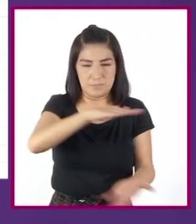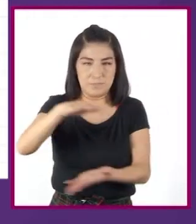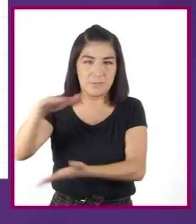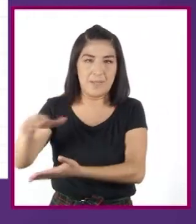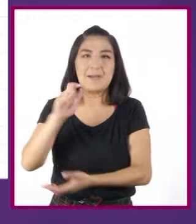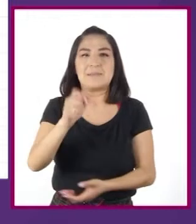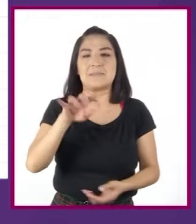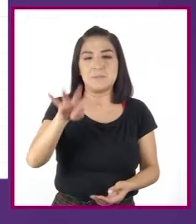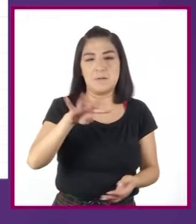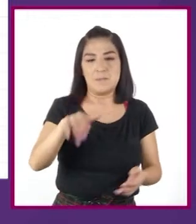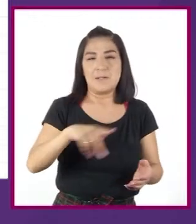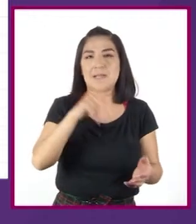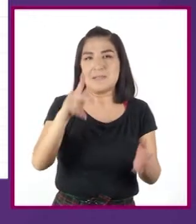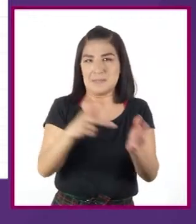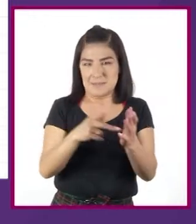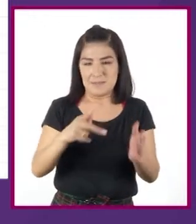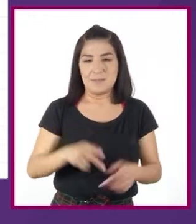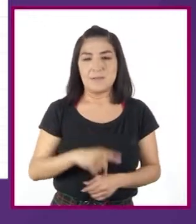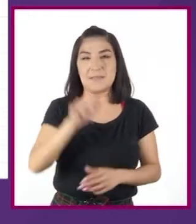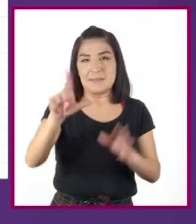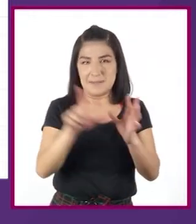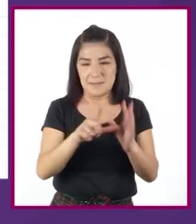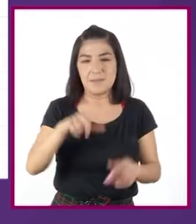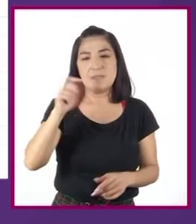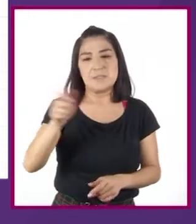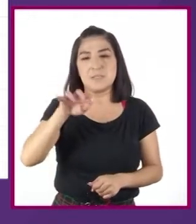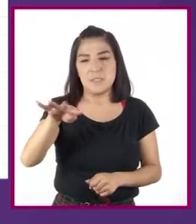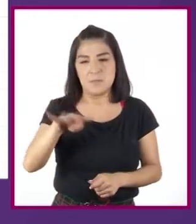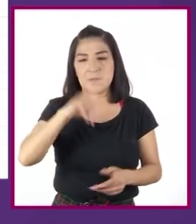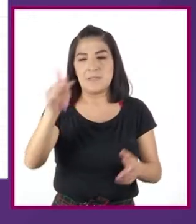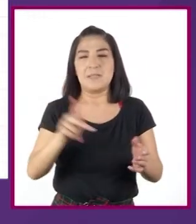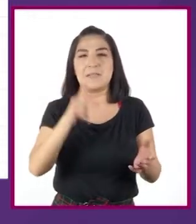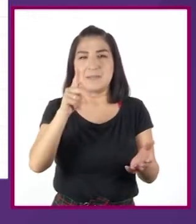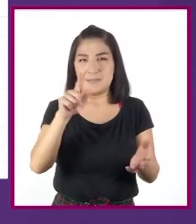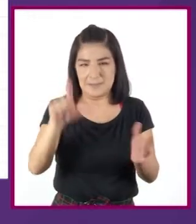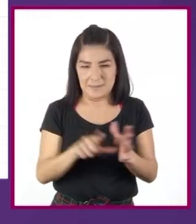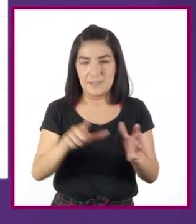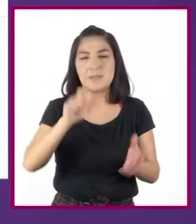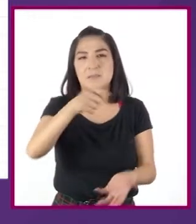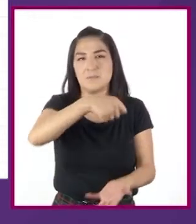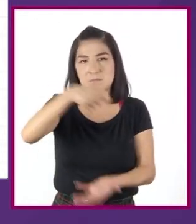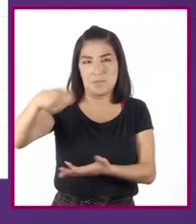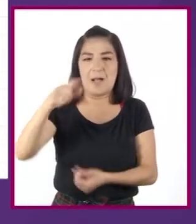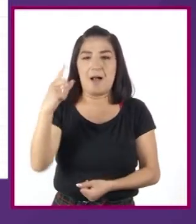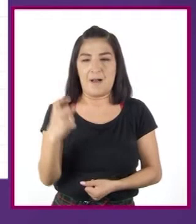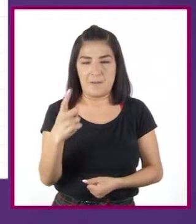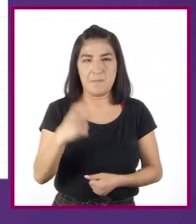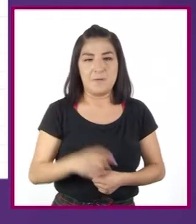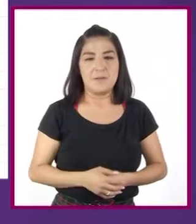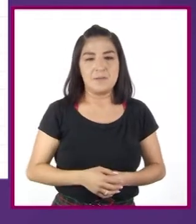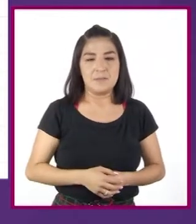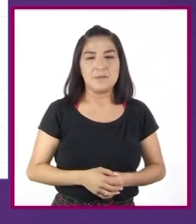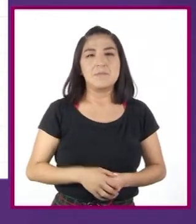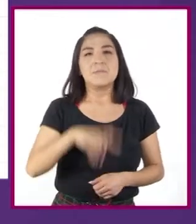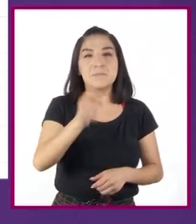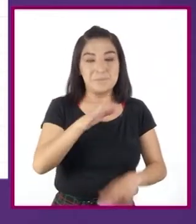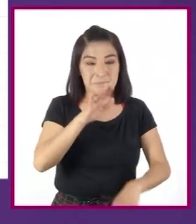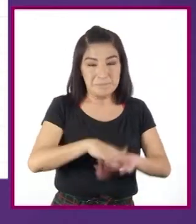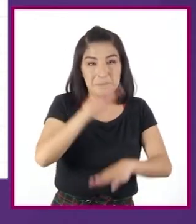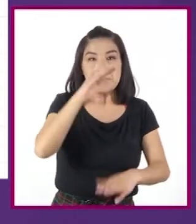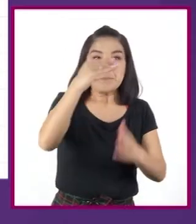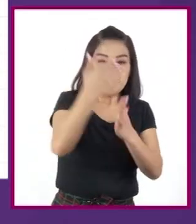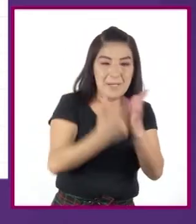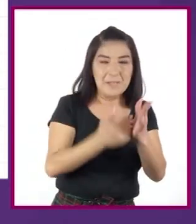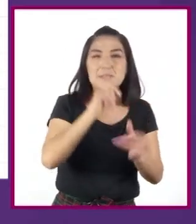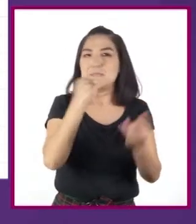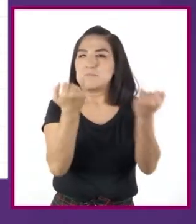litros y 2 cubetas de agua de 19 litros. Para preparar más o menos litros de concreto con las